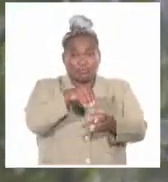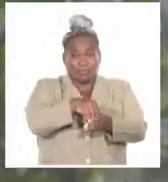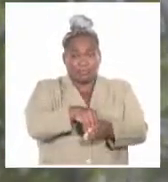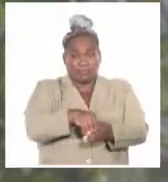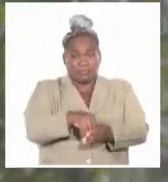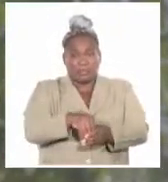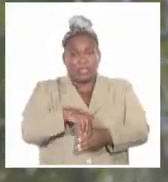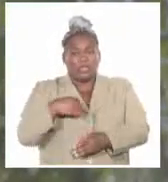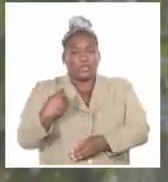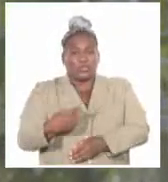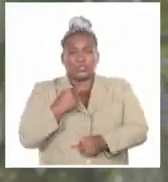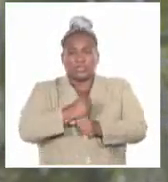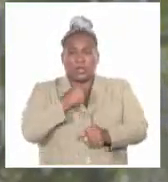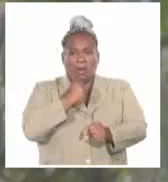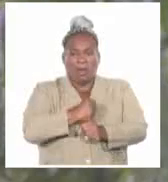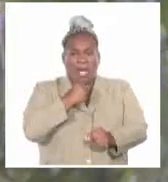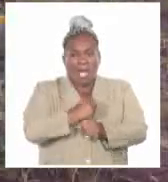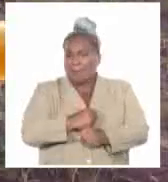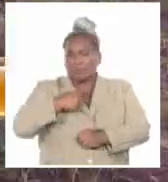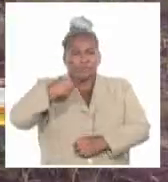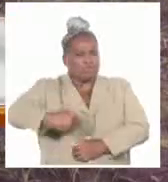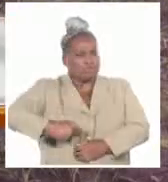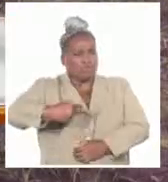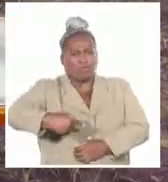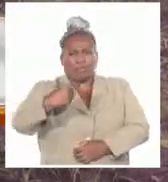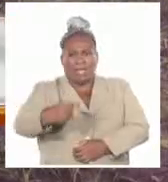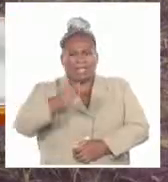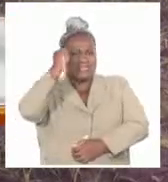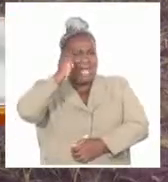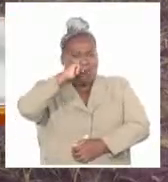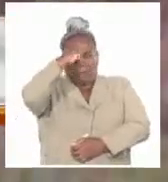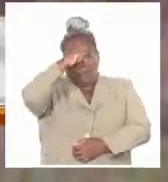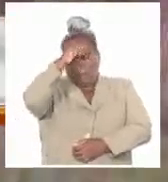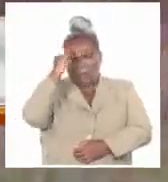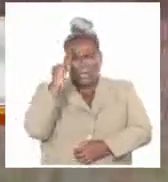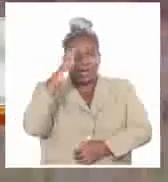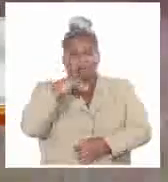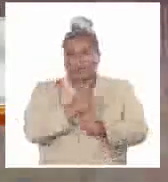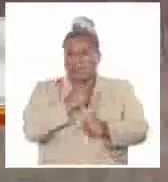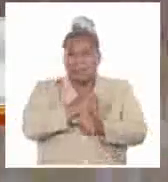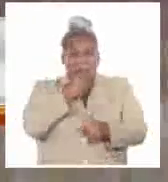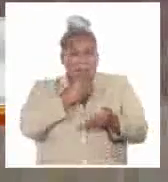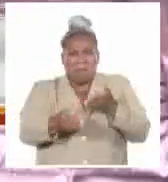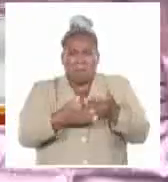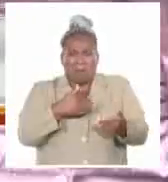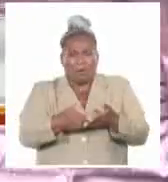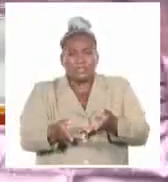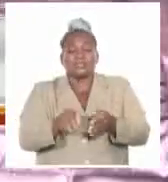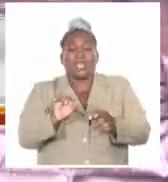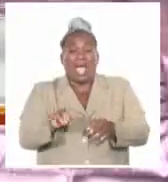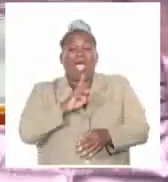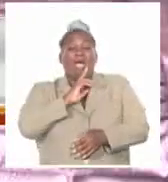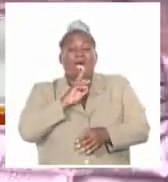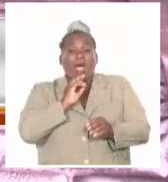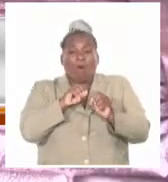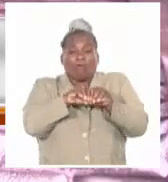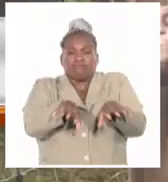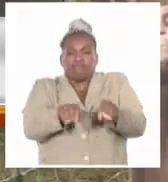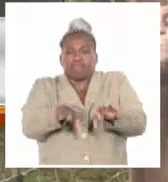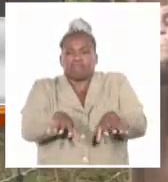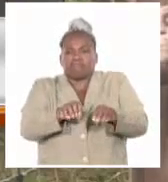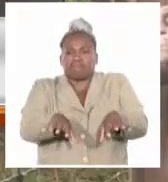trabajo, nosotros trabajamos feriado cualquier día. El proyecto les ha beneficiado con sistemas de riego, implementos, piezas,